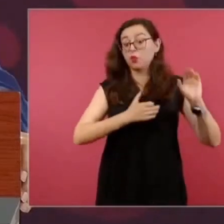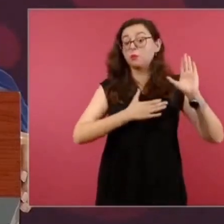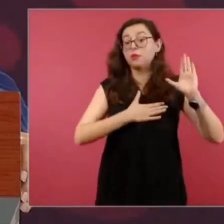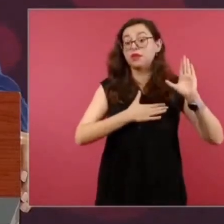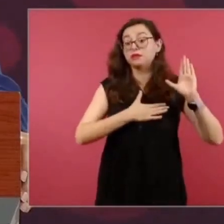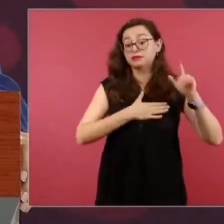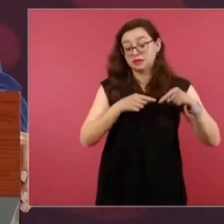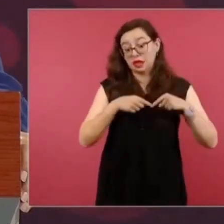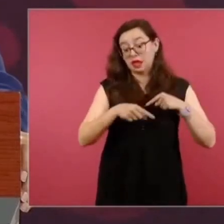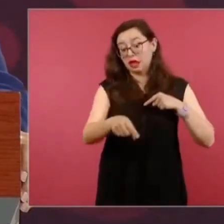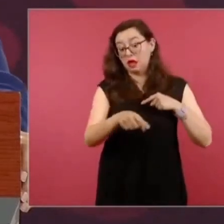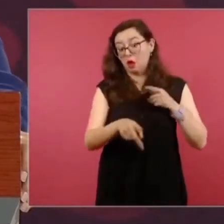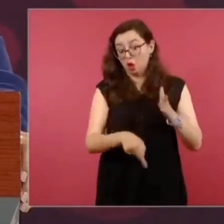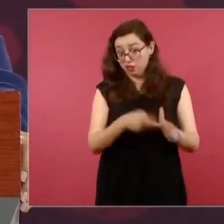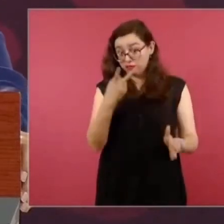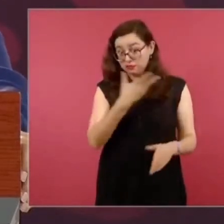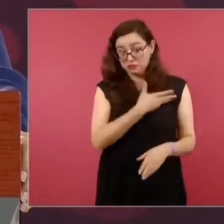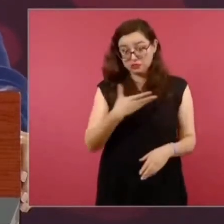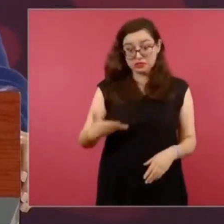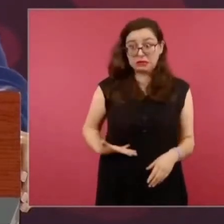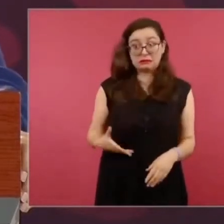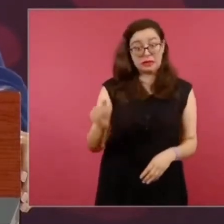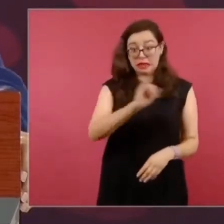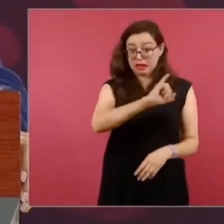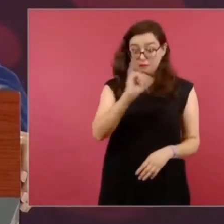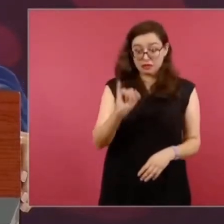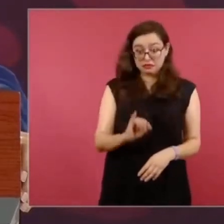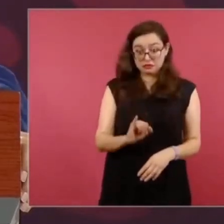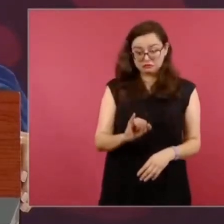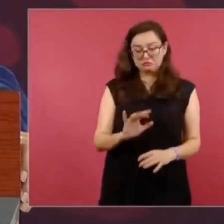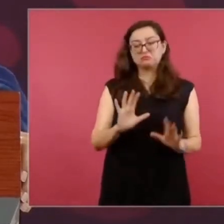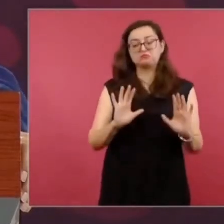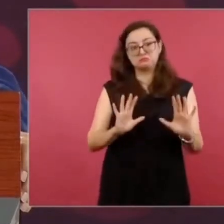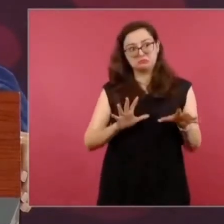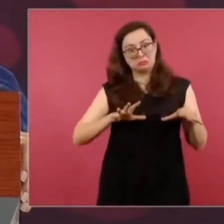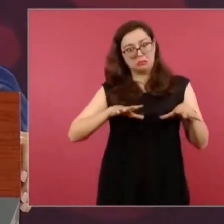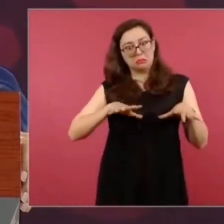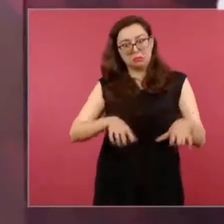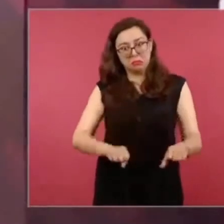y se queda 34 años en el poder.